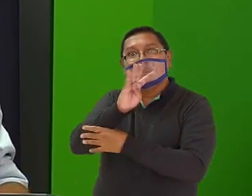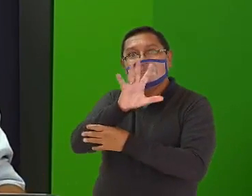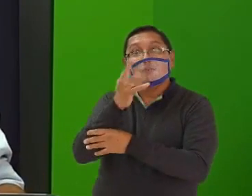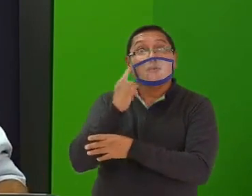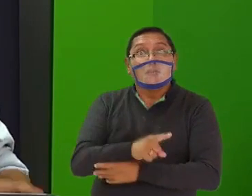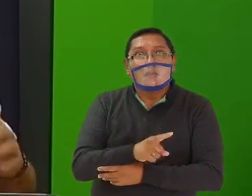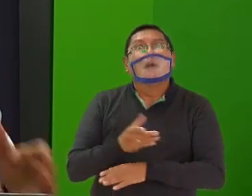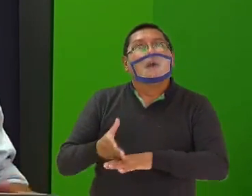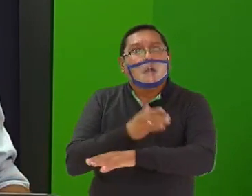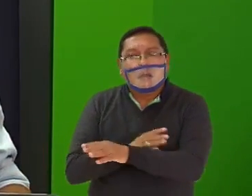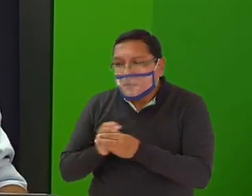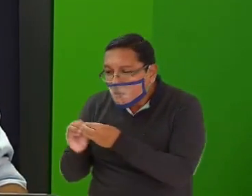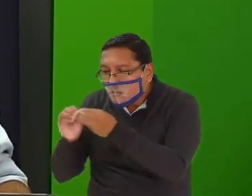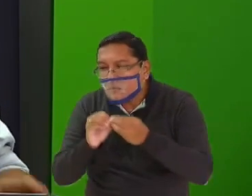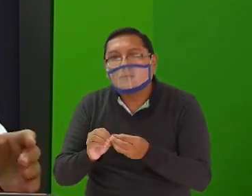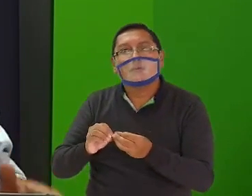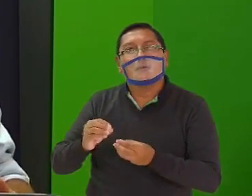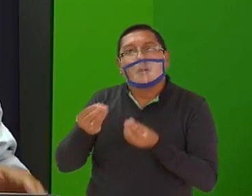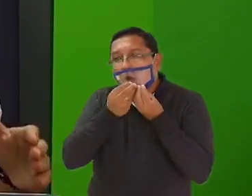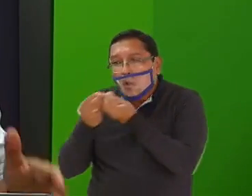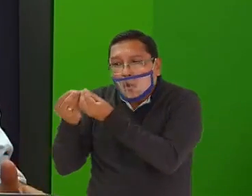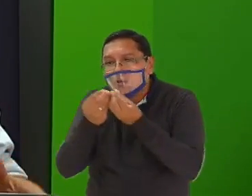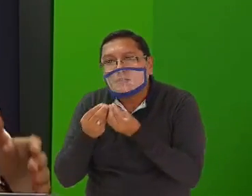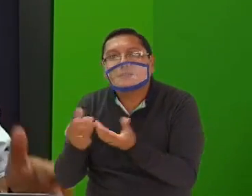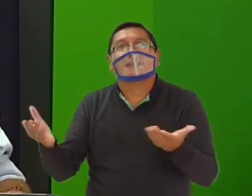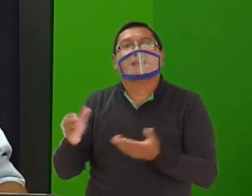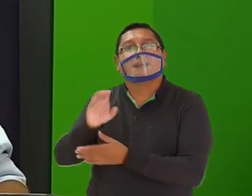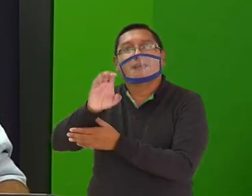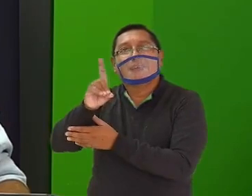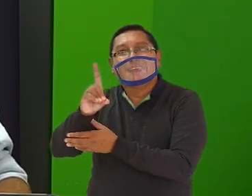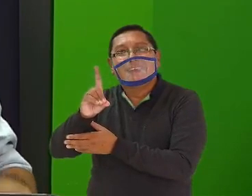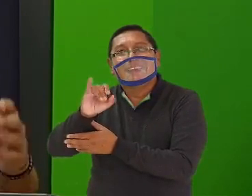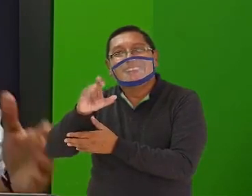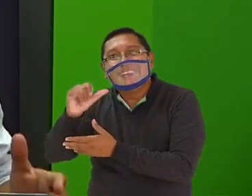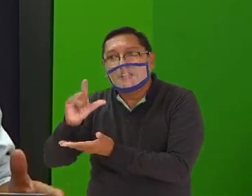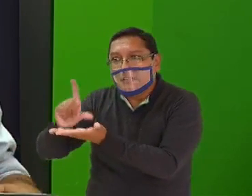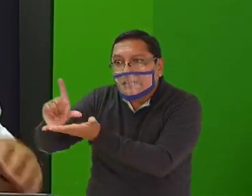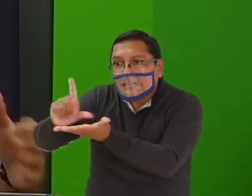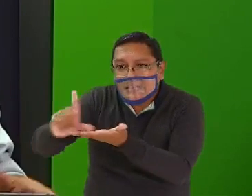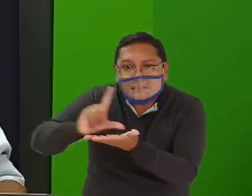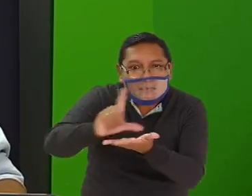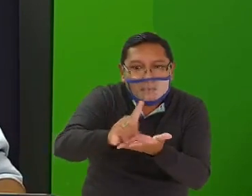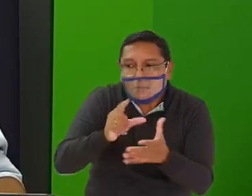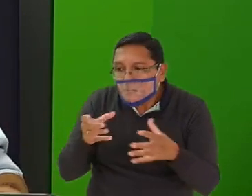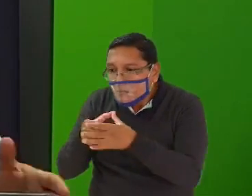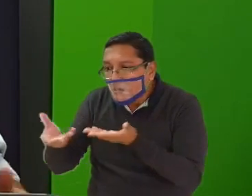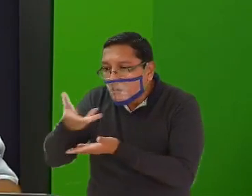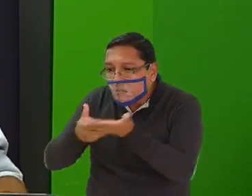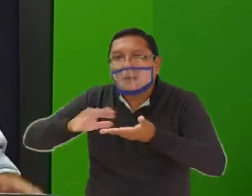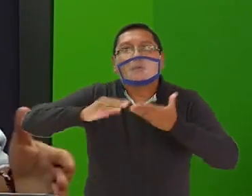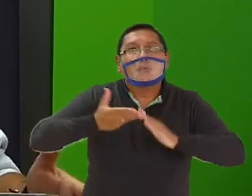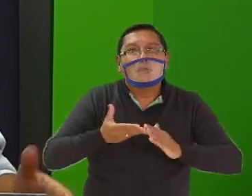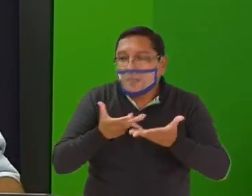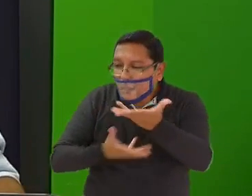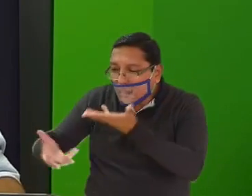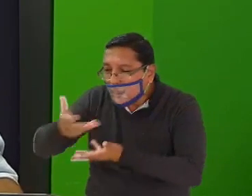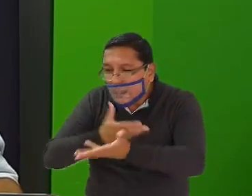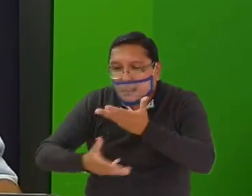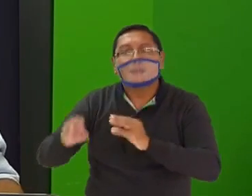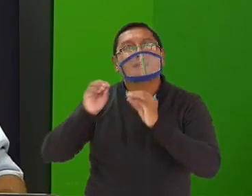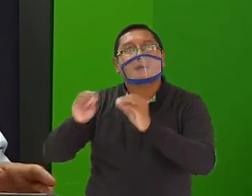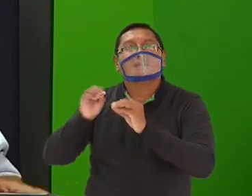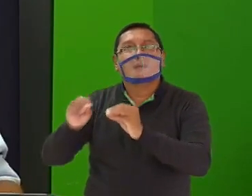ediles, concejales, con la Junta de Acción Comunal, con la sociedad civil, para decirle a la ciudadanía